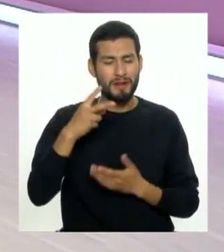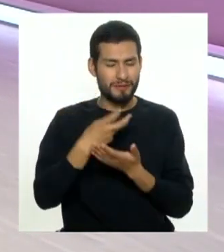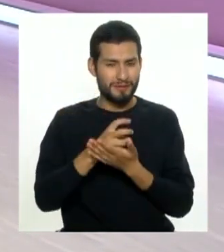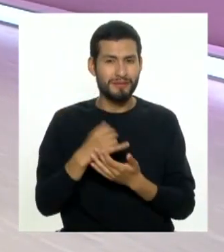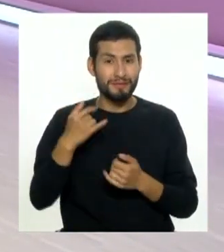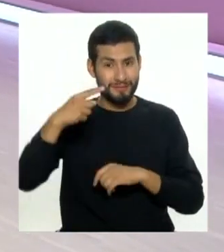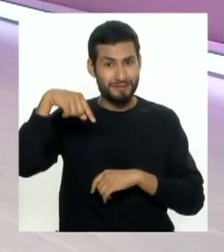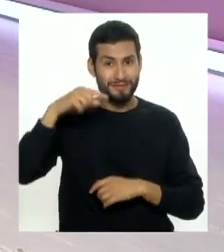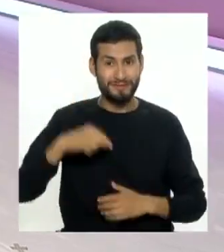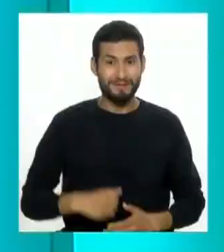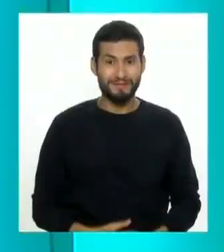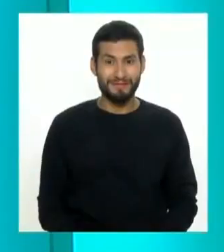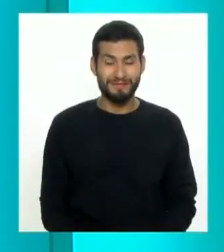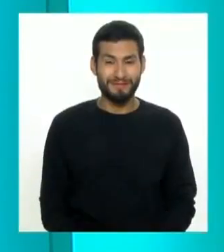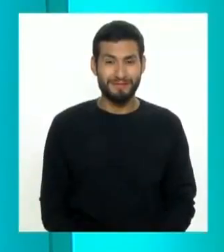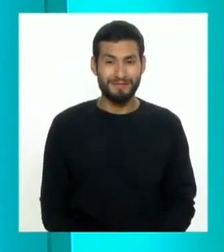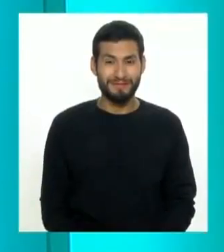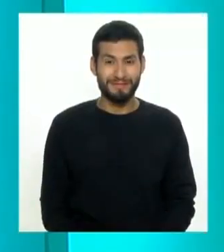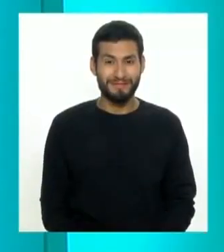volvemos.